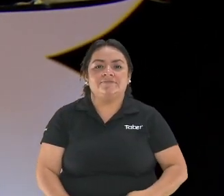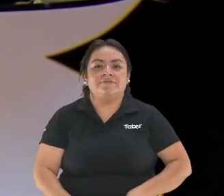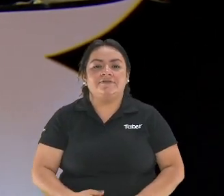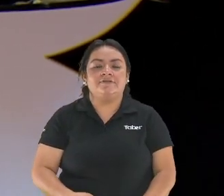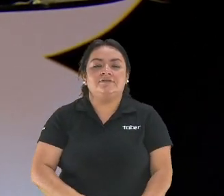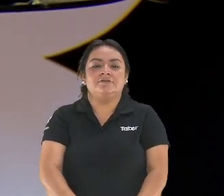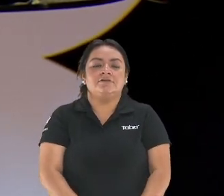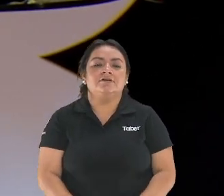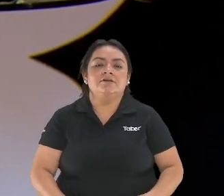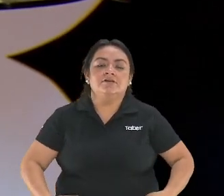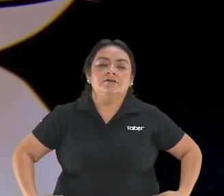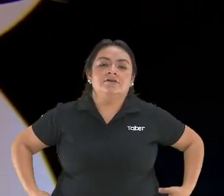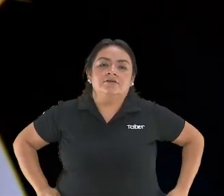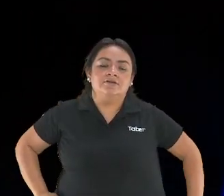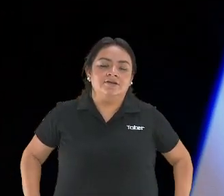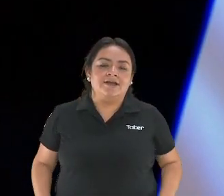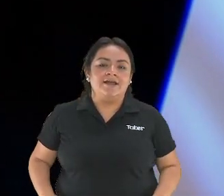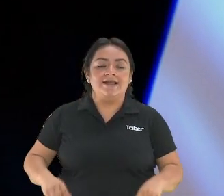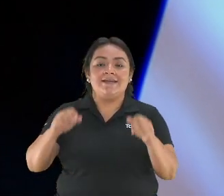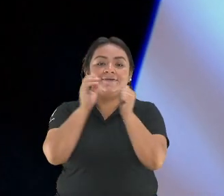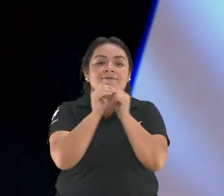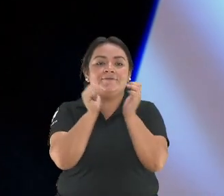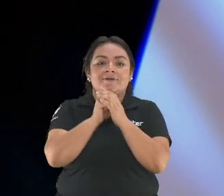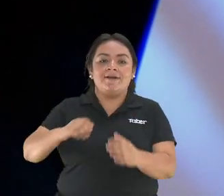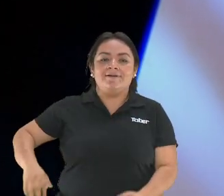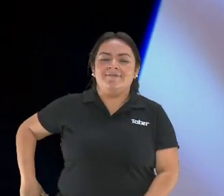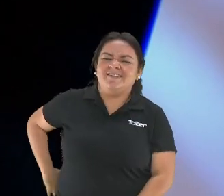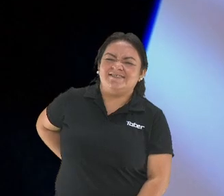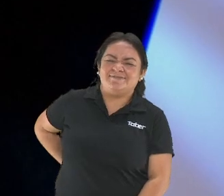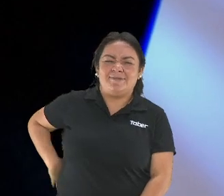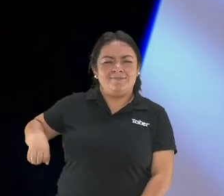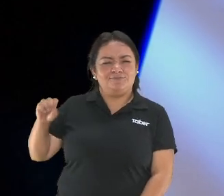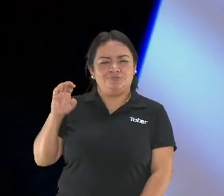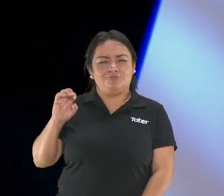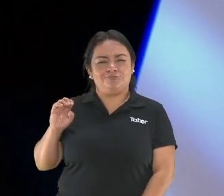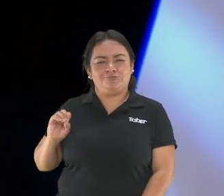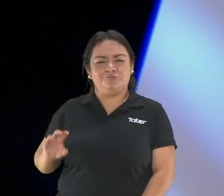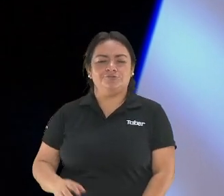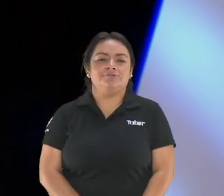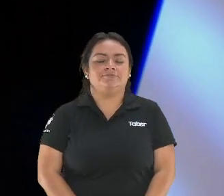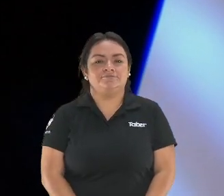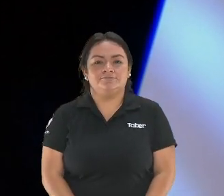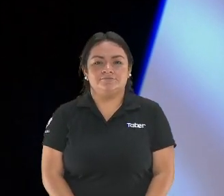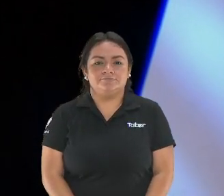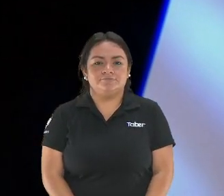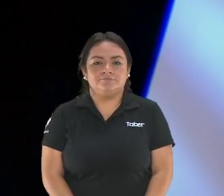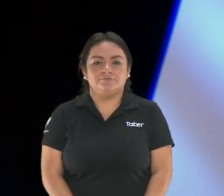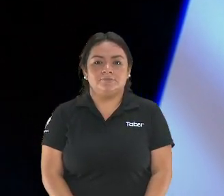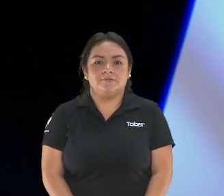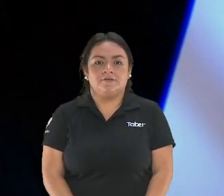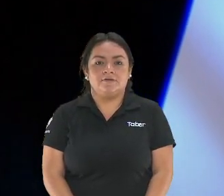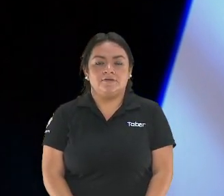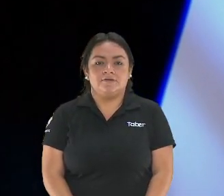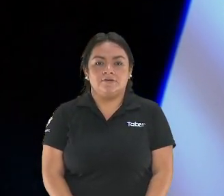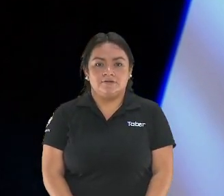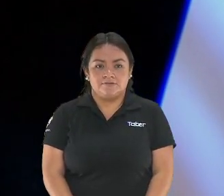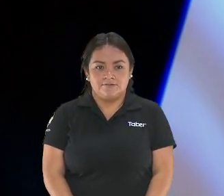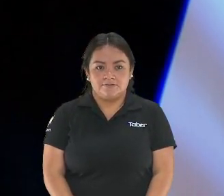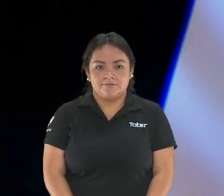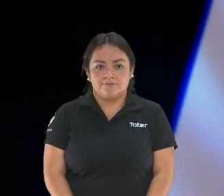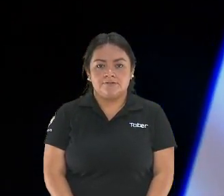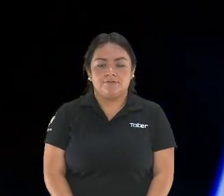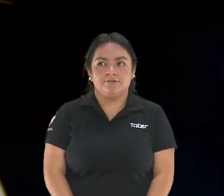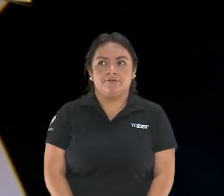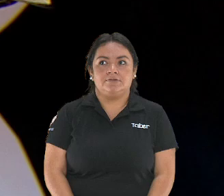que él tiene un problema en su espalda y él estuvo hace poco con nosotros shipping grand quien